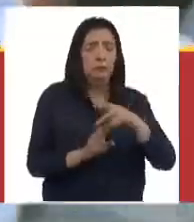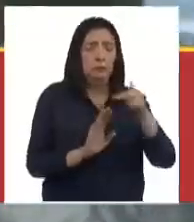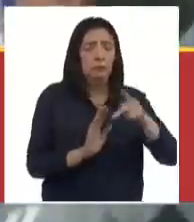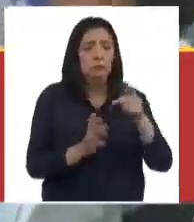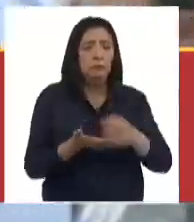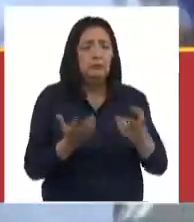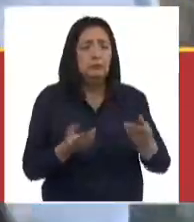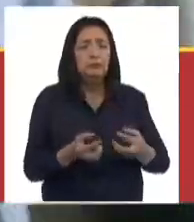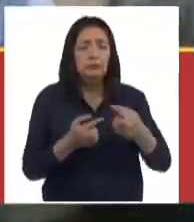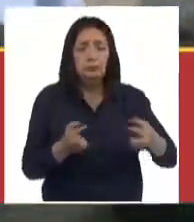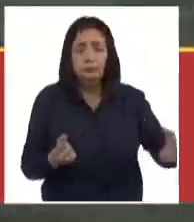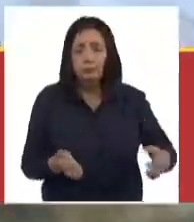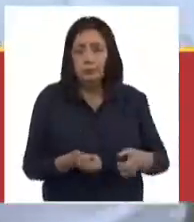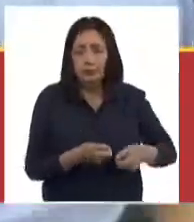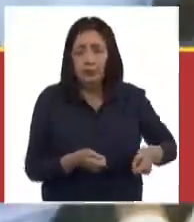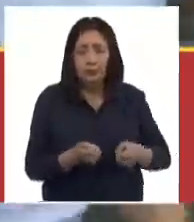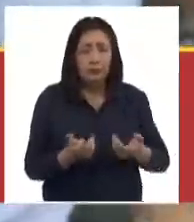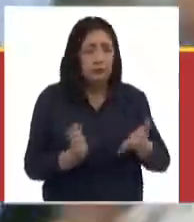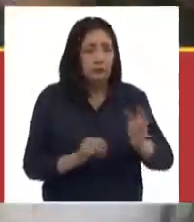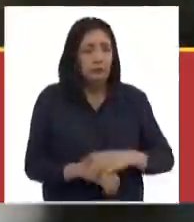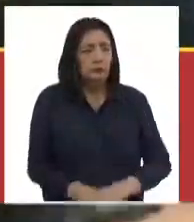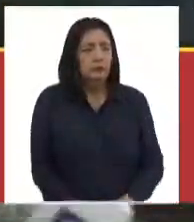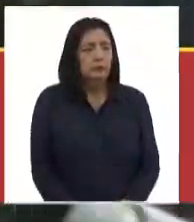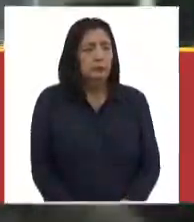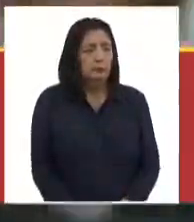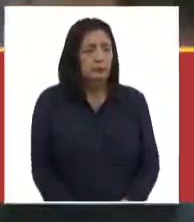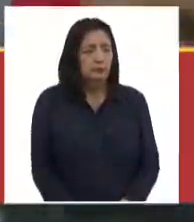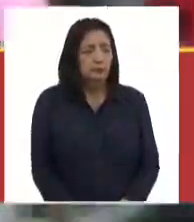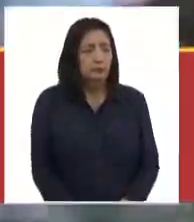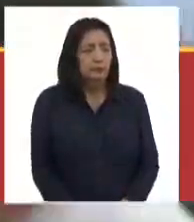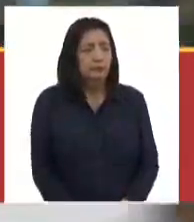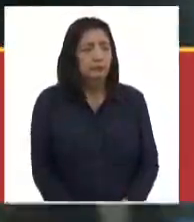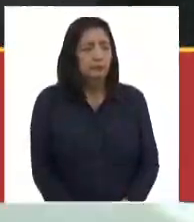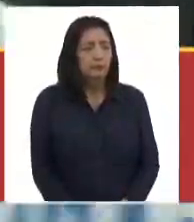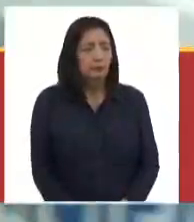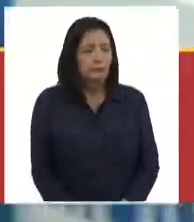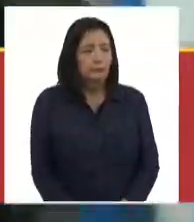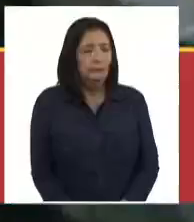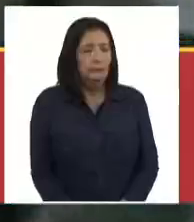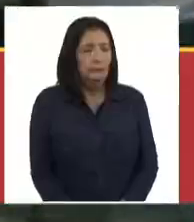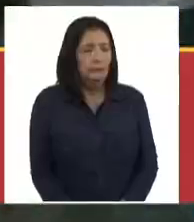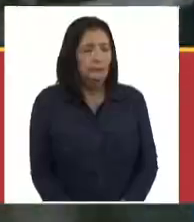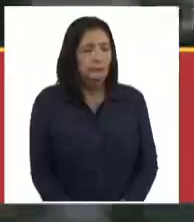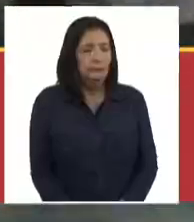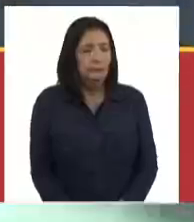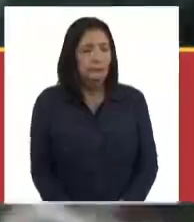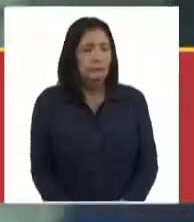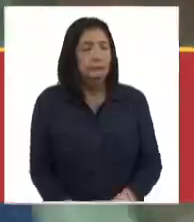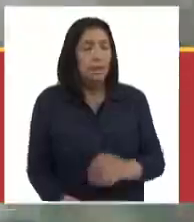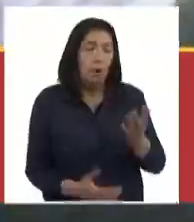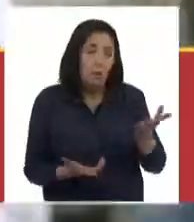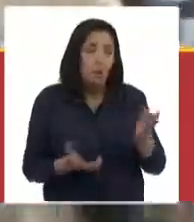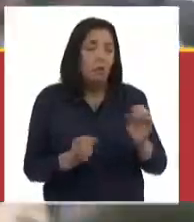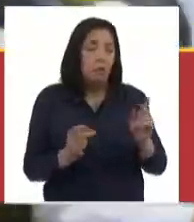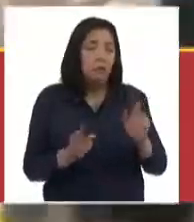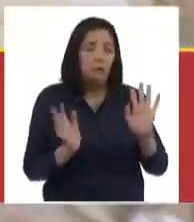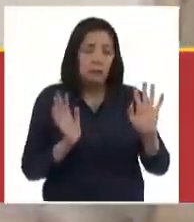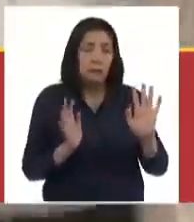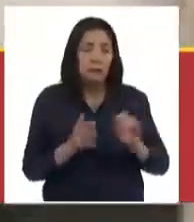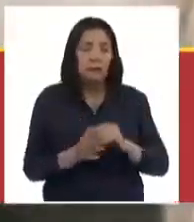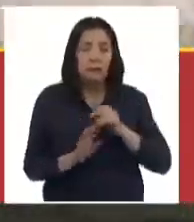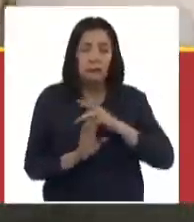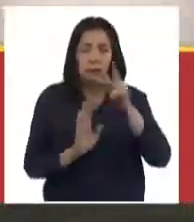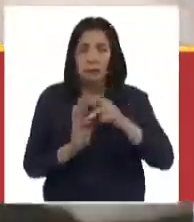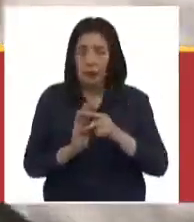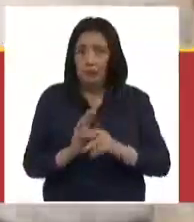de agricultores de su zona. Estamos arreglando las plantas principales de nuestra provincia de Zona. De acuerdo, entonces desaparición del